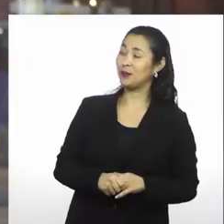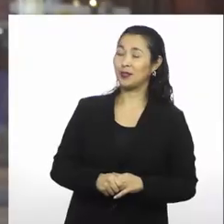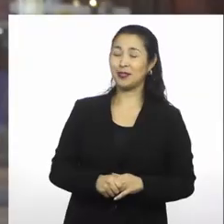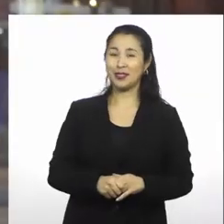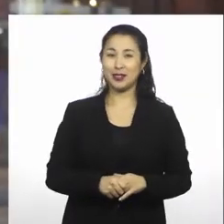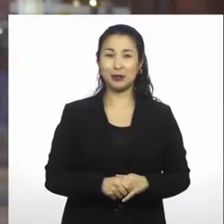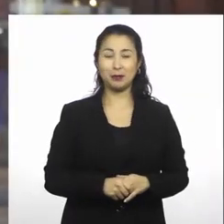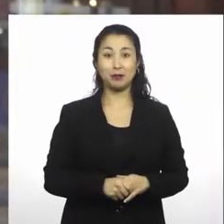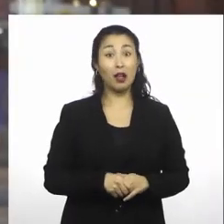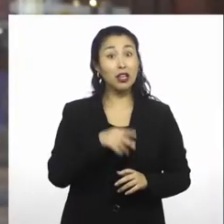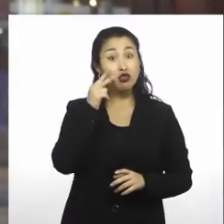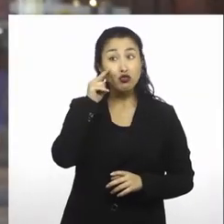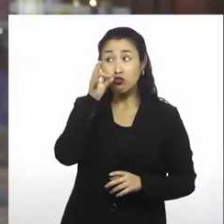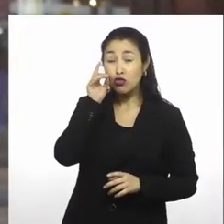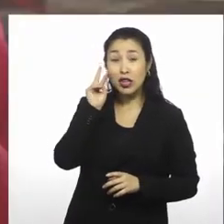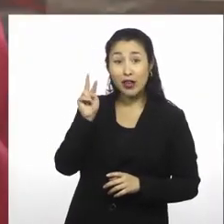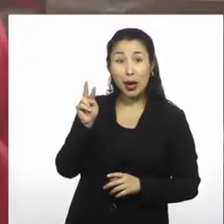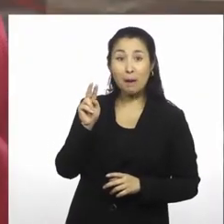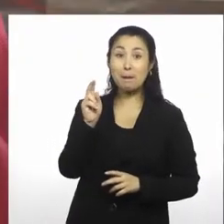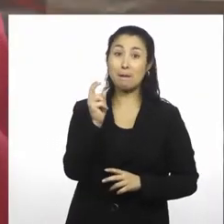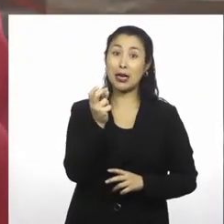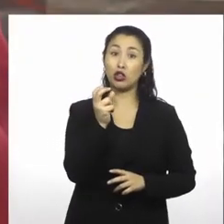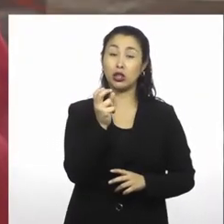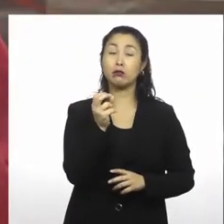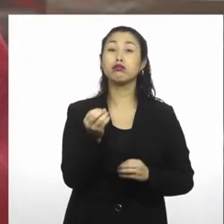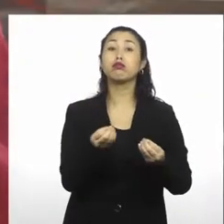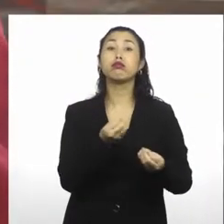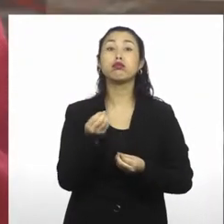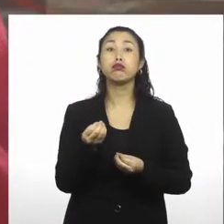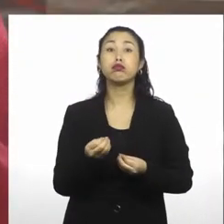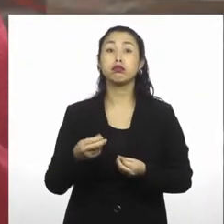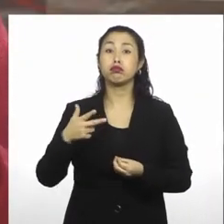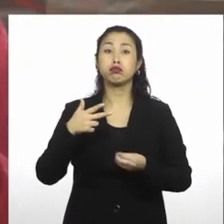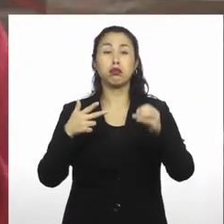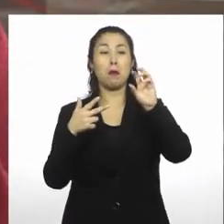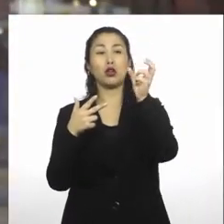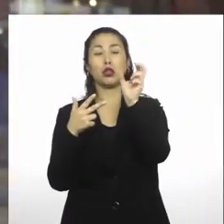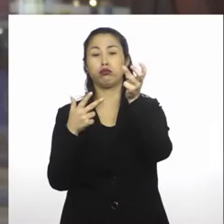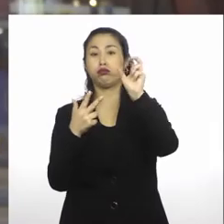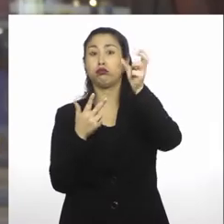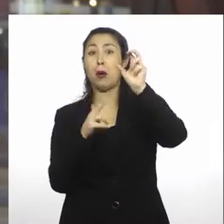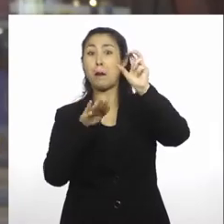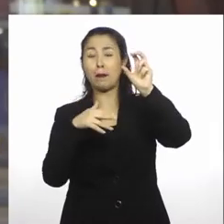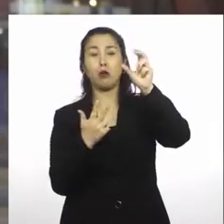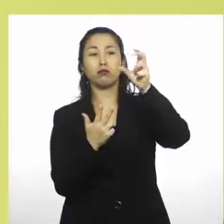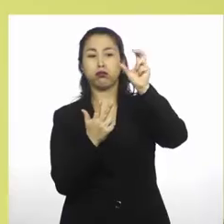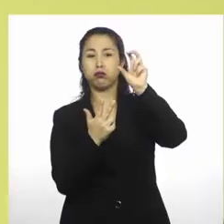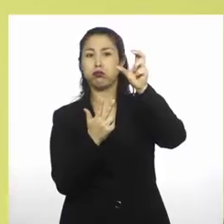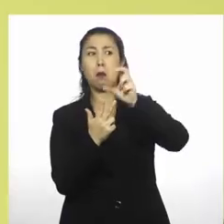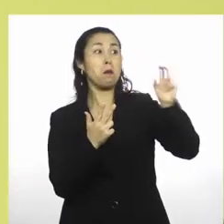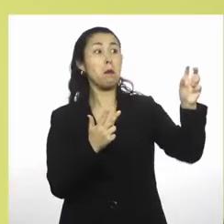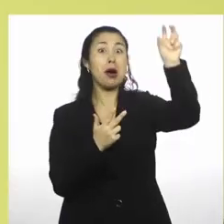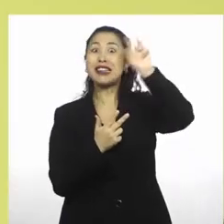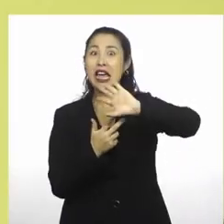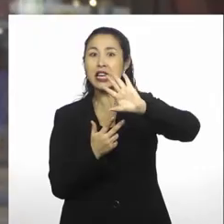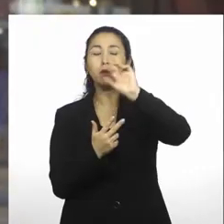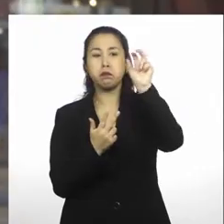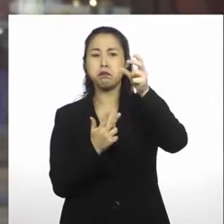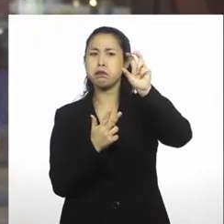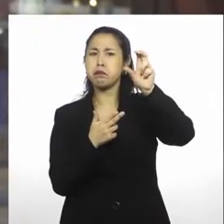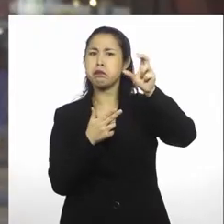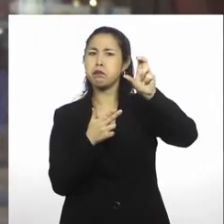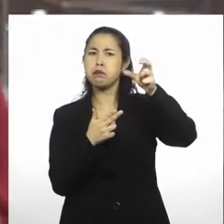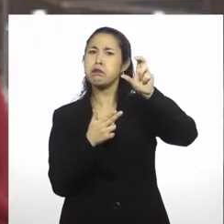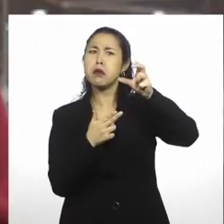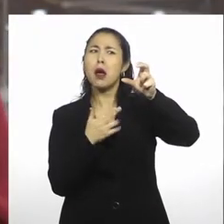Si se fijan, la pelota queda aparentemente levitando sobre el secador de pelo. Si no sale disparada. Tratemos de explicarnos